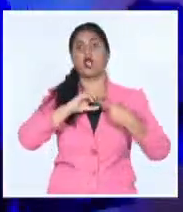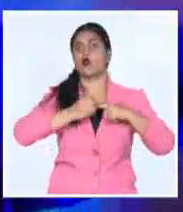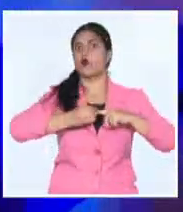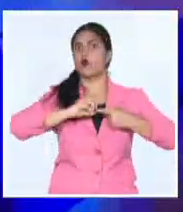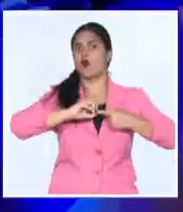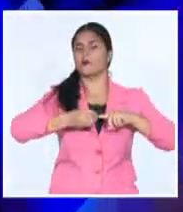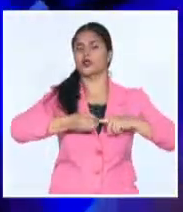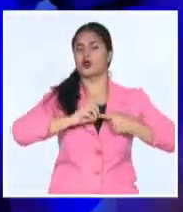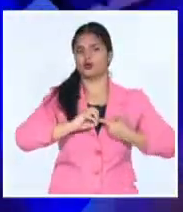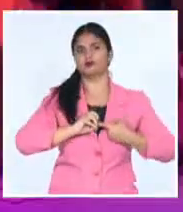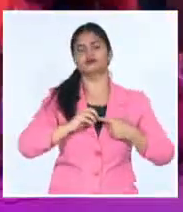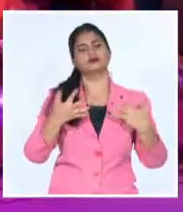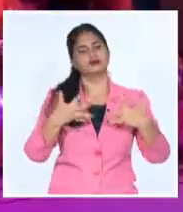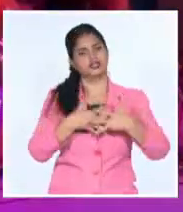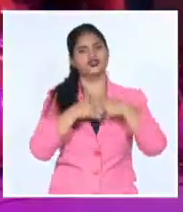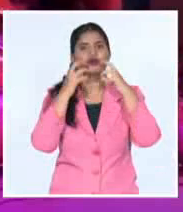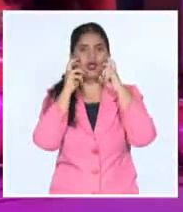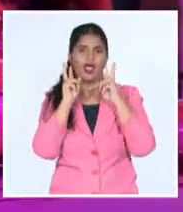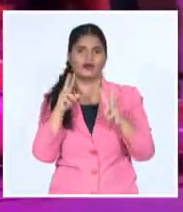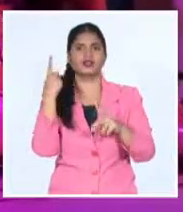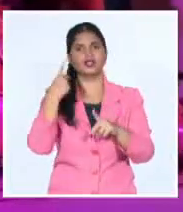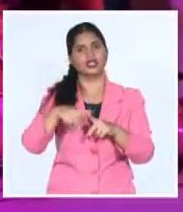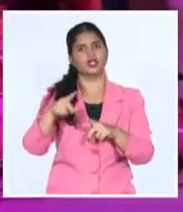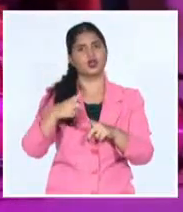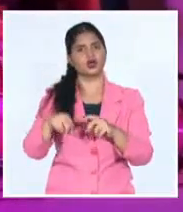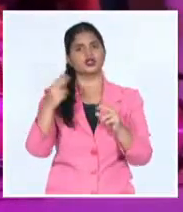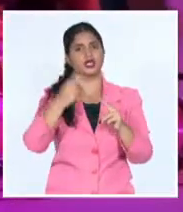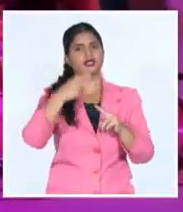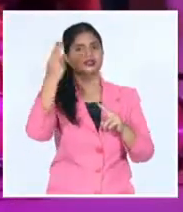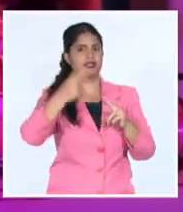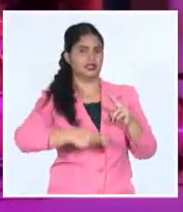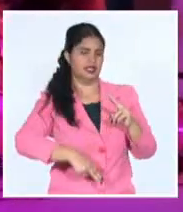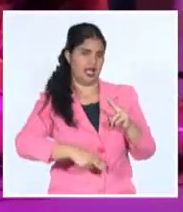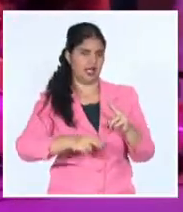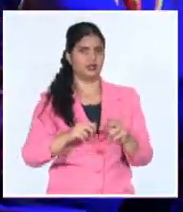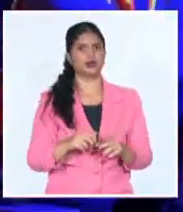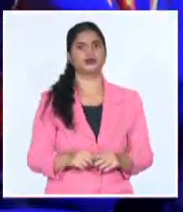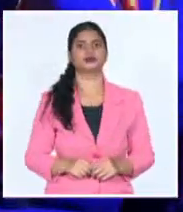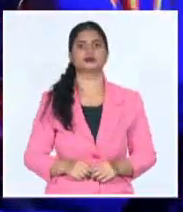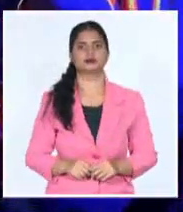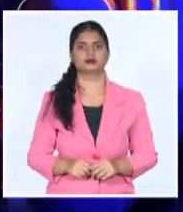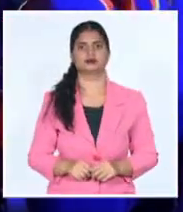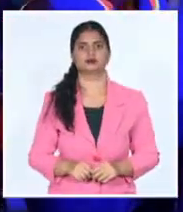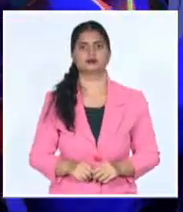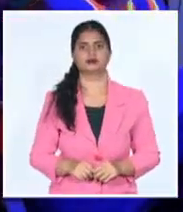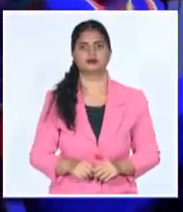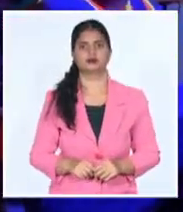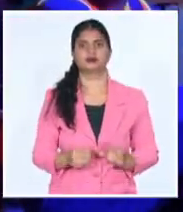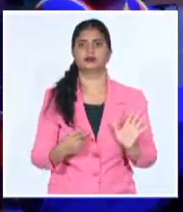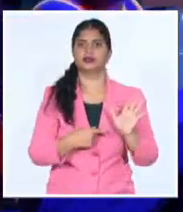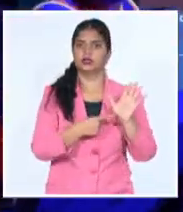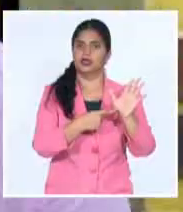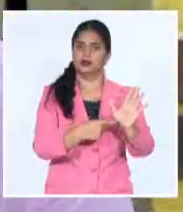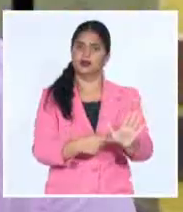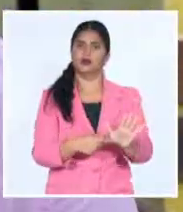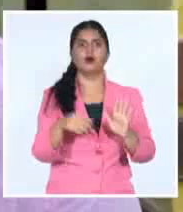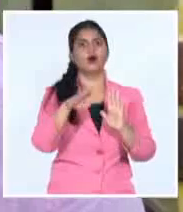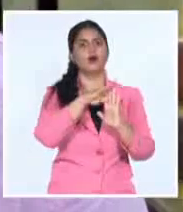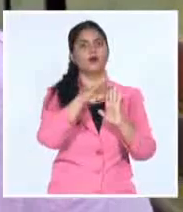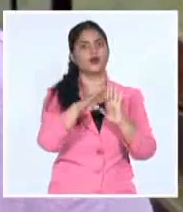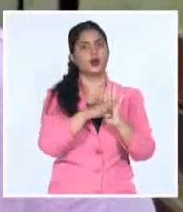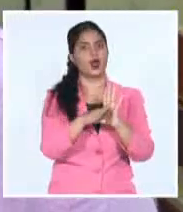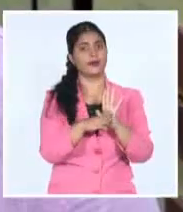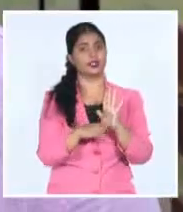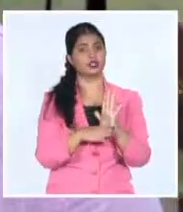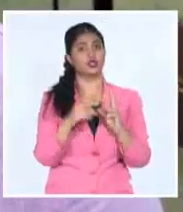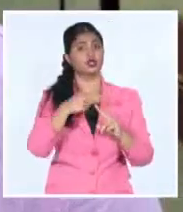al gran formato y acoge elementos del teatro del absurdo. Luces de Neón también es una puerta enorme para la programación